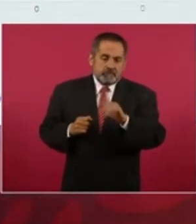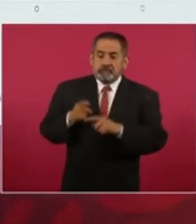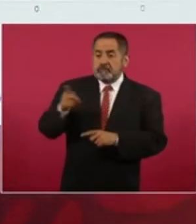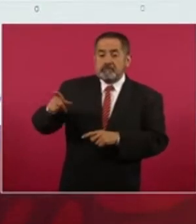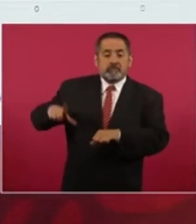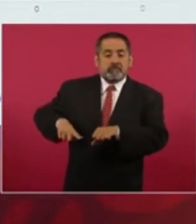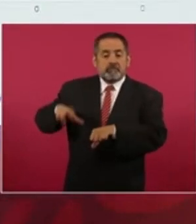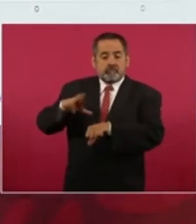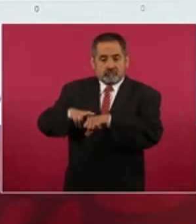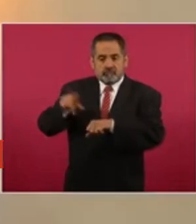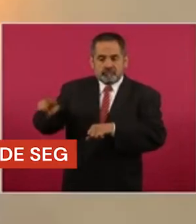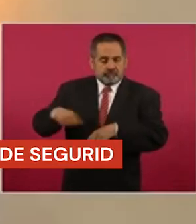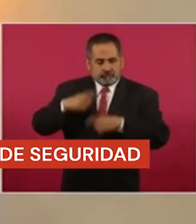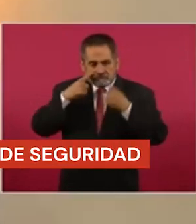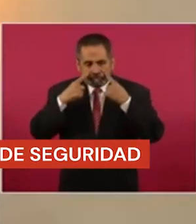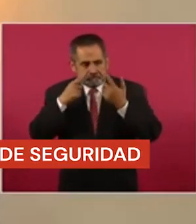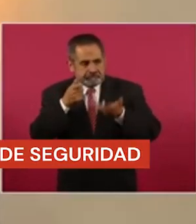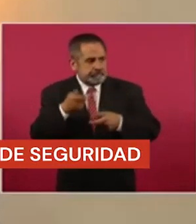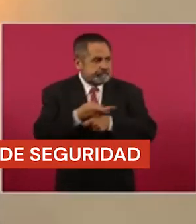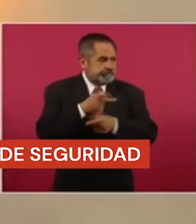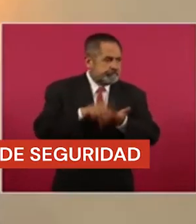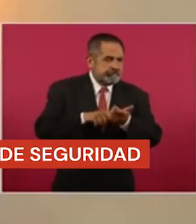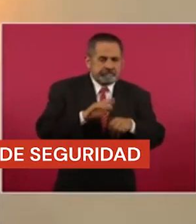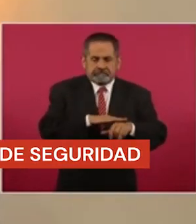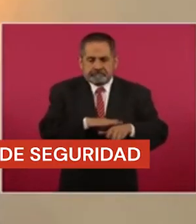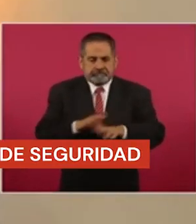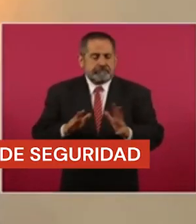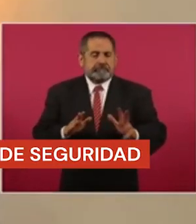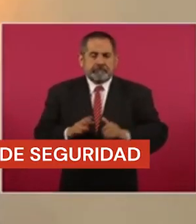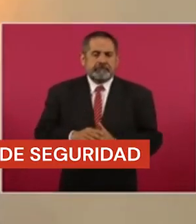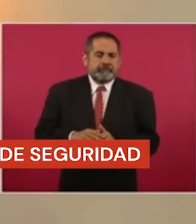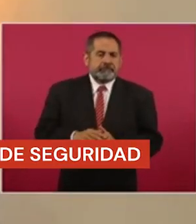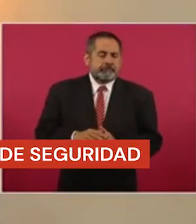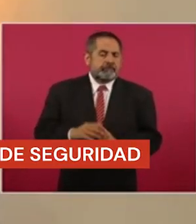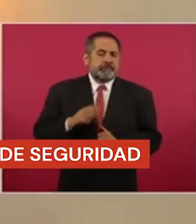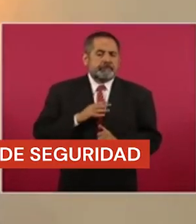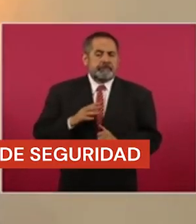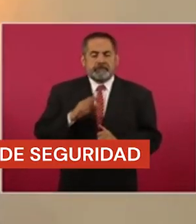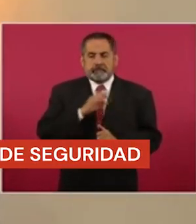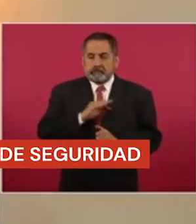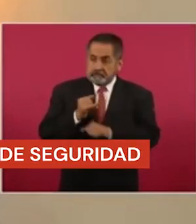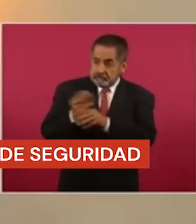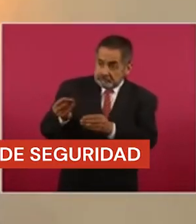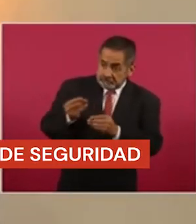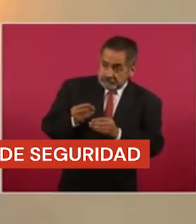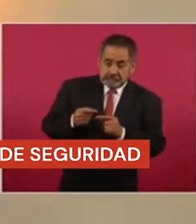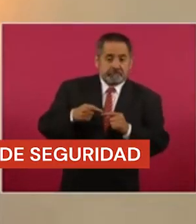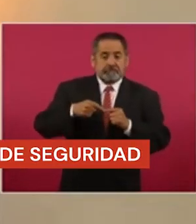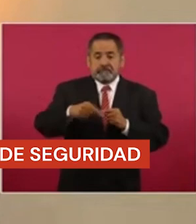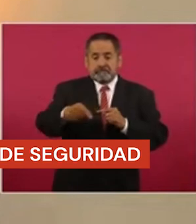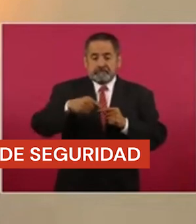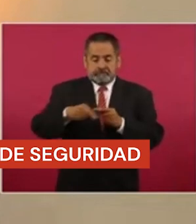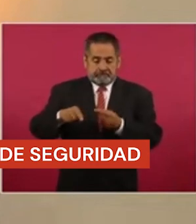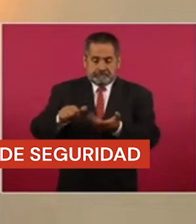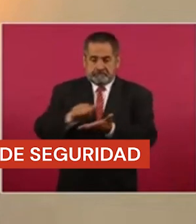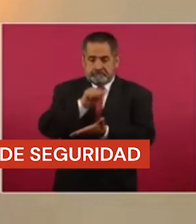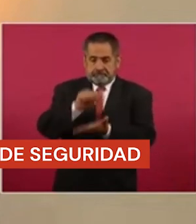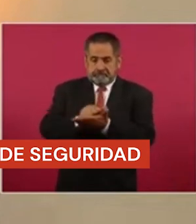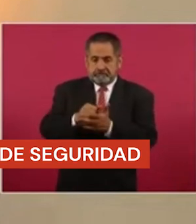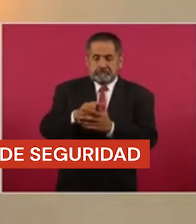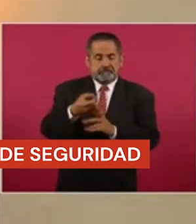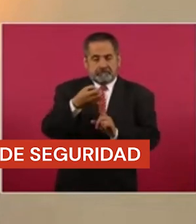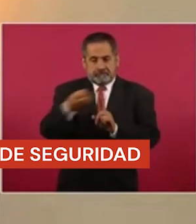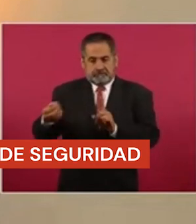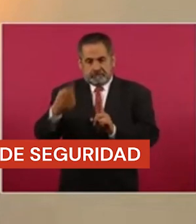particularmente ha estado muy pendiente del tema y tenemos ya información de que en breve ya van a judicializar